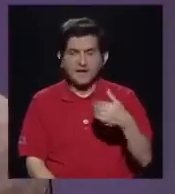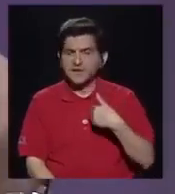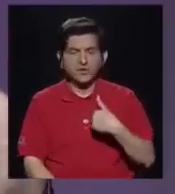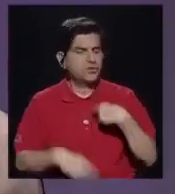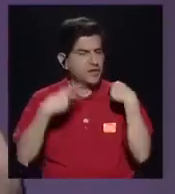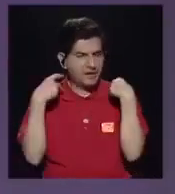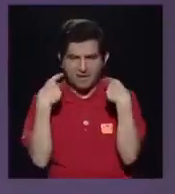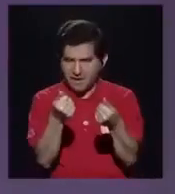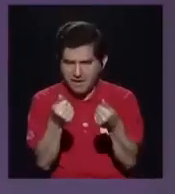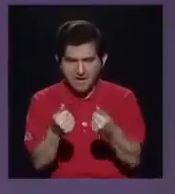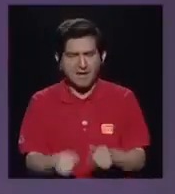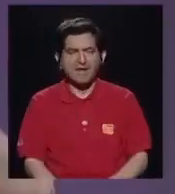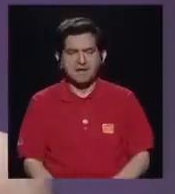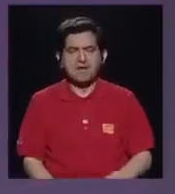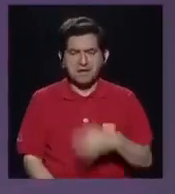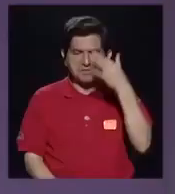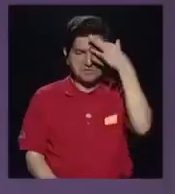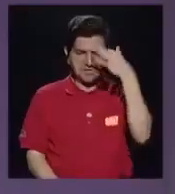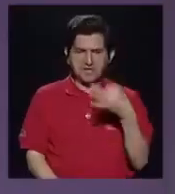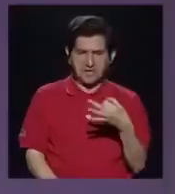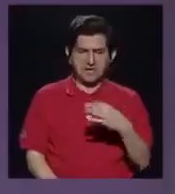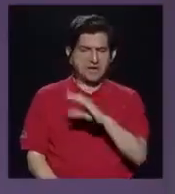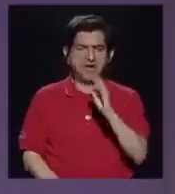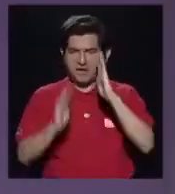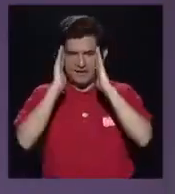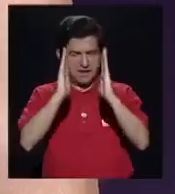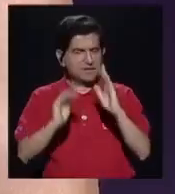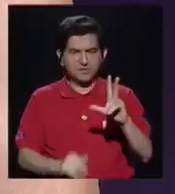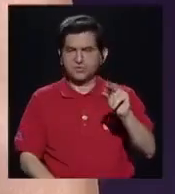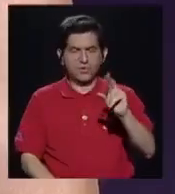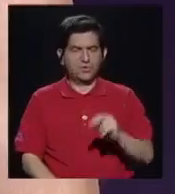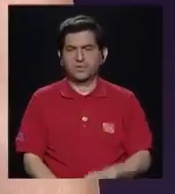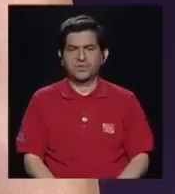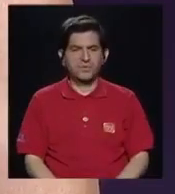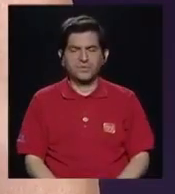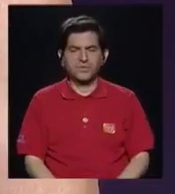automáticamente credibilidad audibilidad entonces